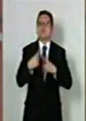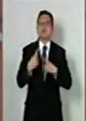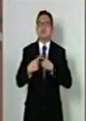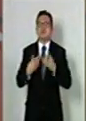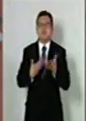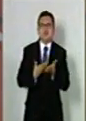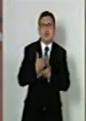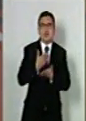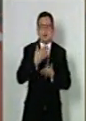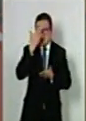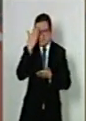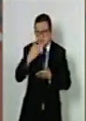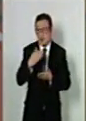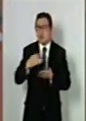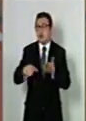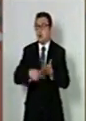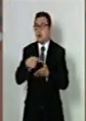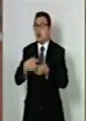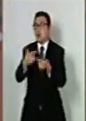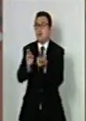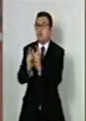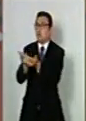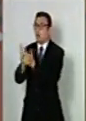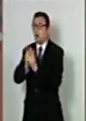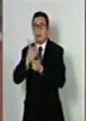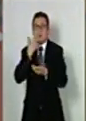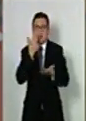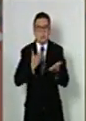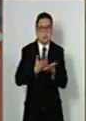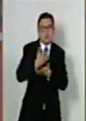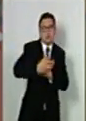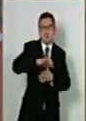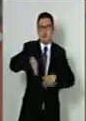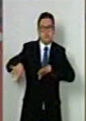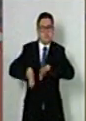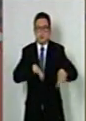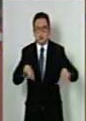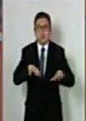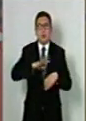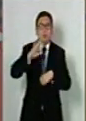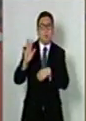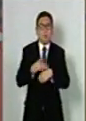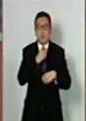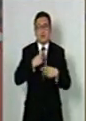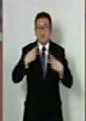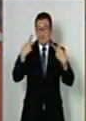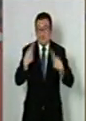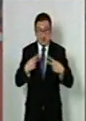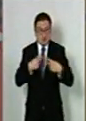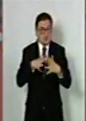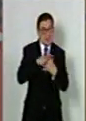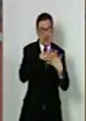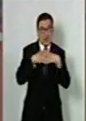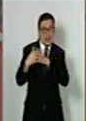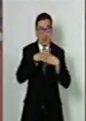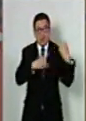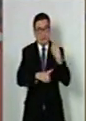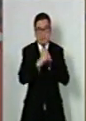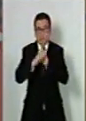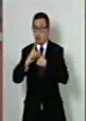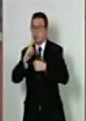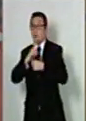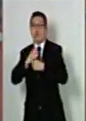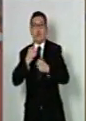querían dividir a los mexicanos, porque a río revuelto, ganancia de pescadores y ganancia de